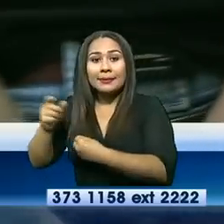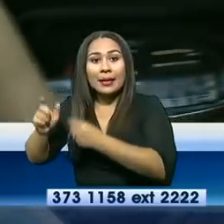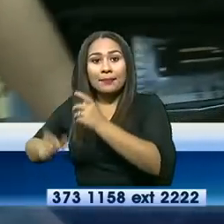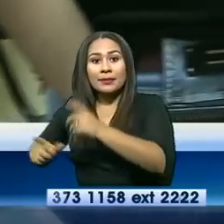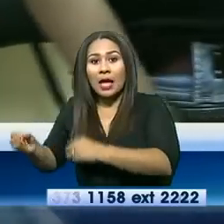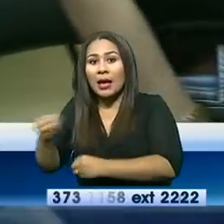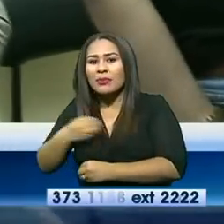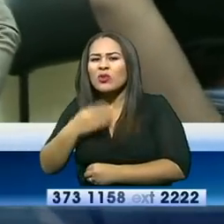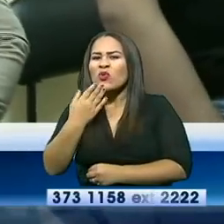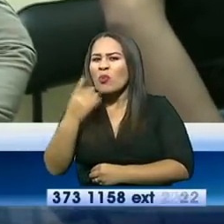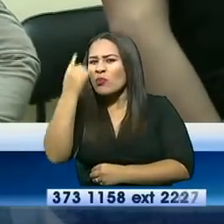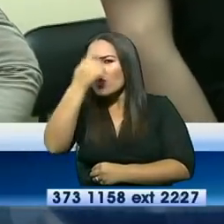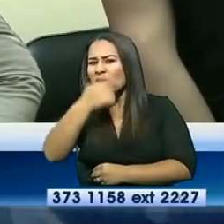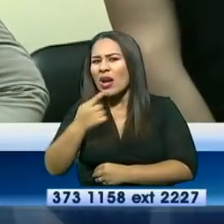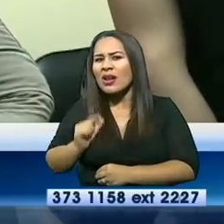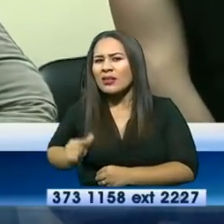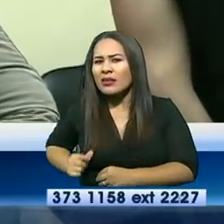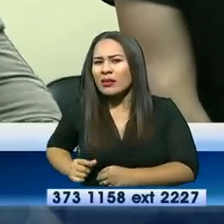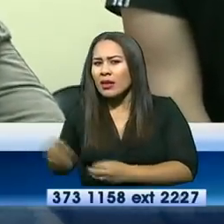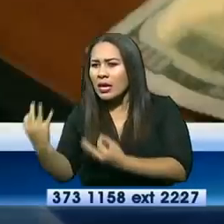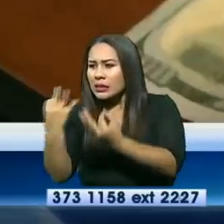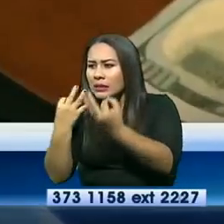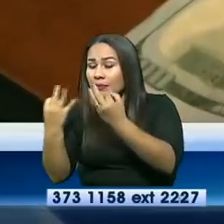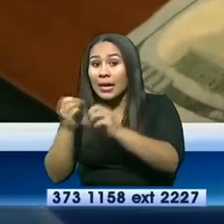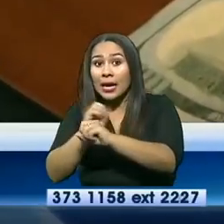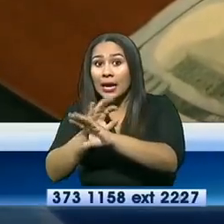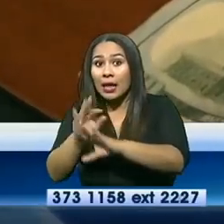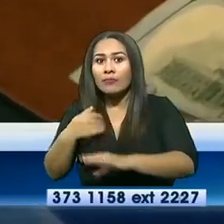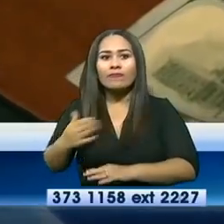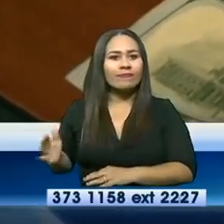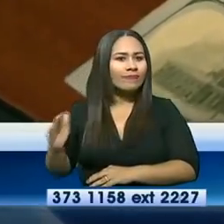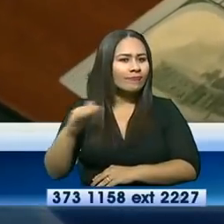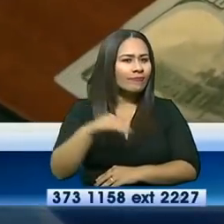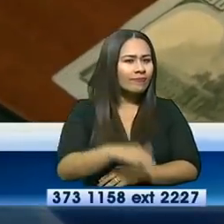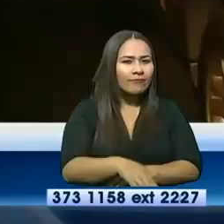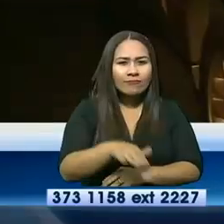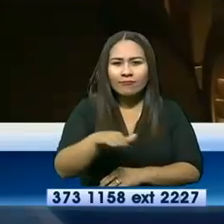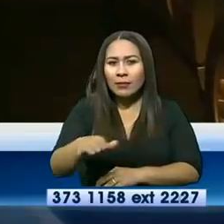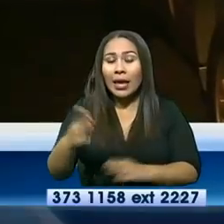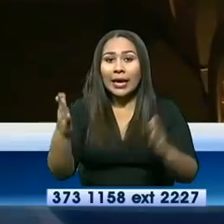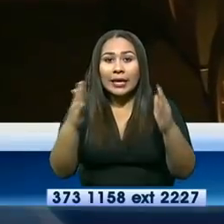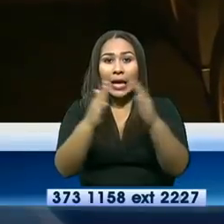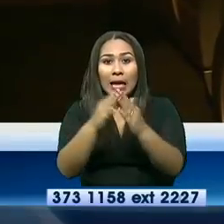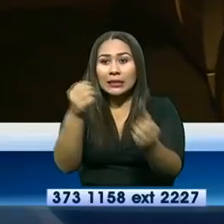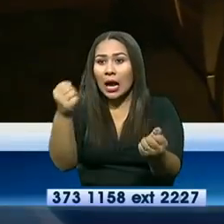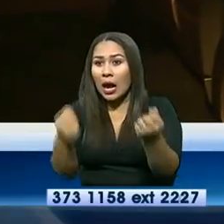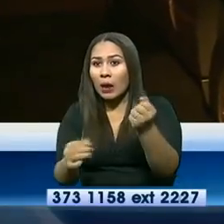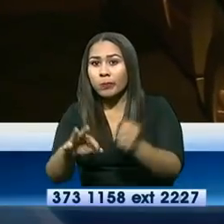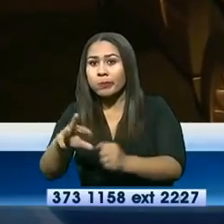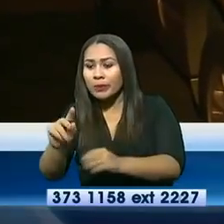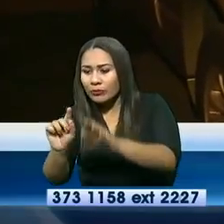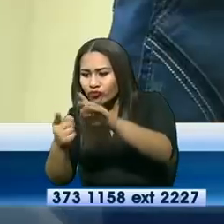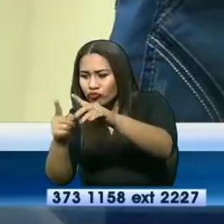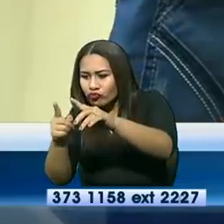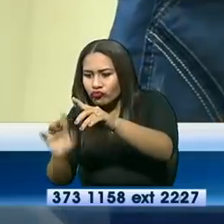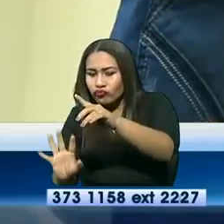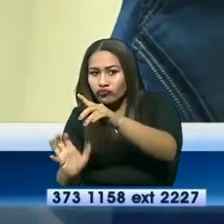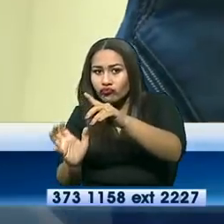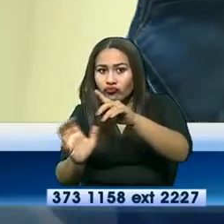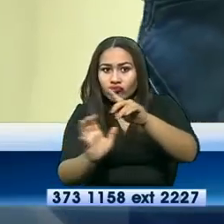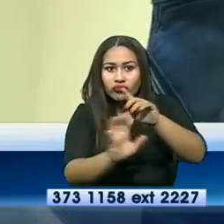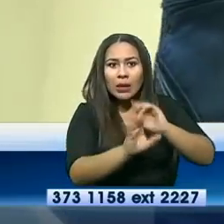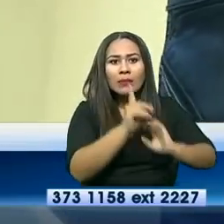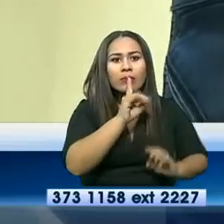afectadas, serían los responsables de una serie de robos a unidades económicas, domicilios, sustracción de autopartes de vehículos, todo bajo